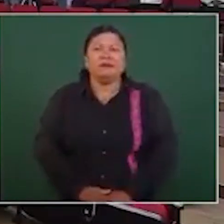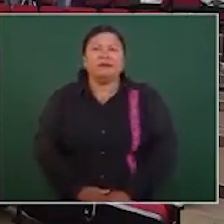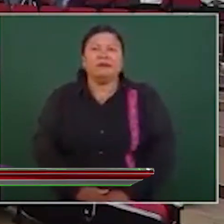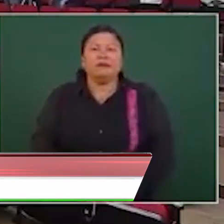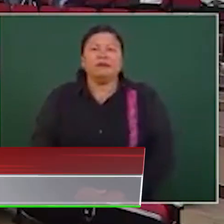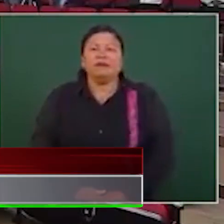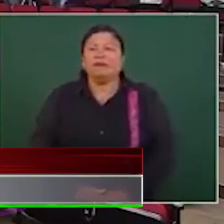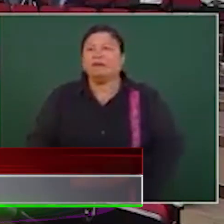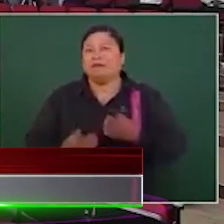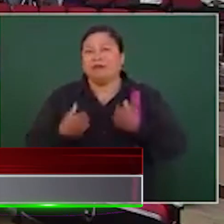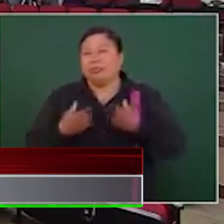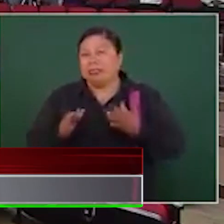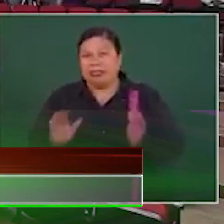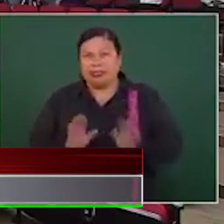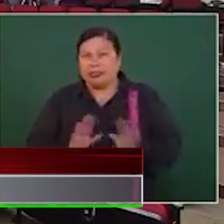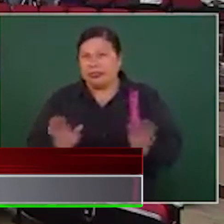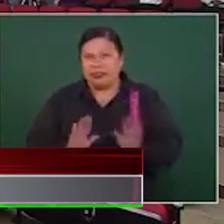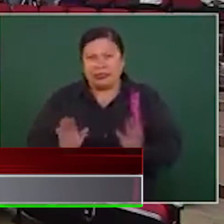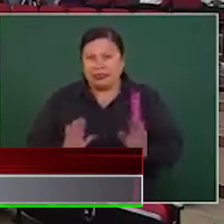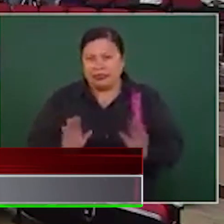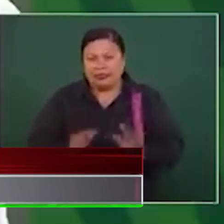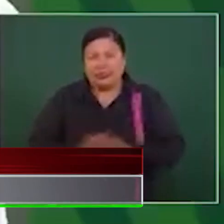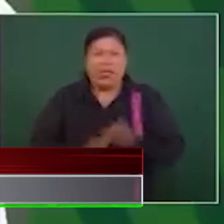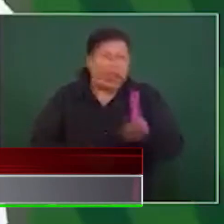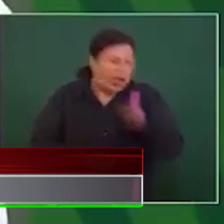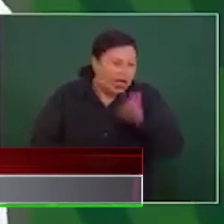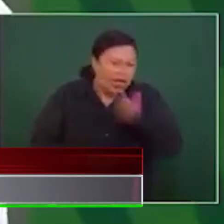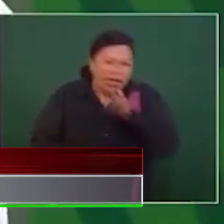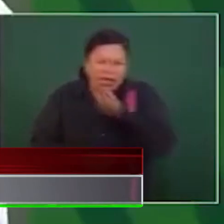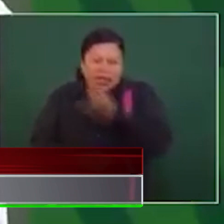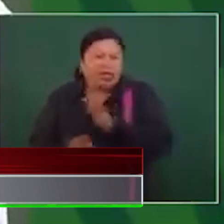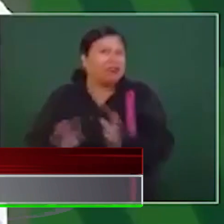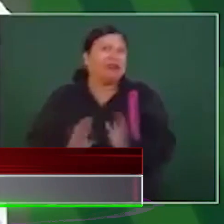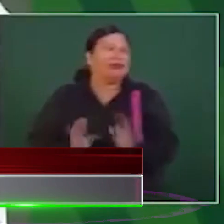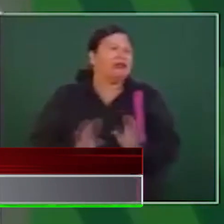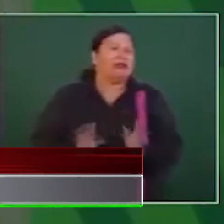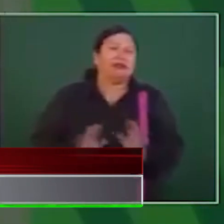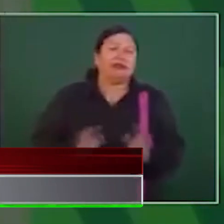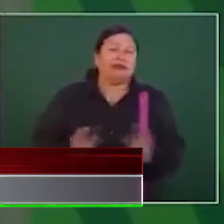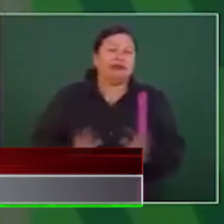Ya no quiero tomar tantas pastillas.